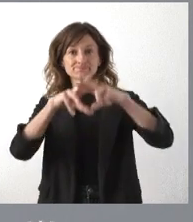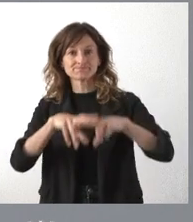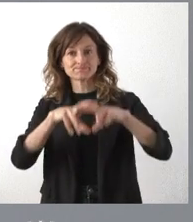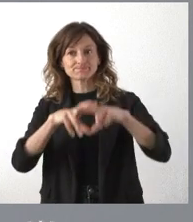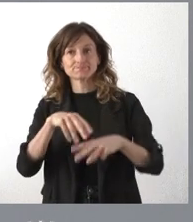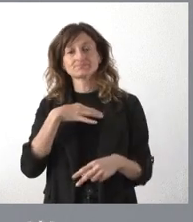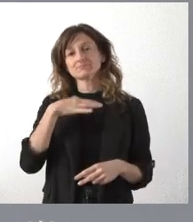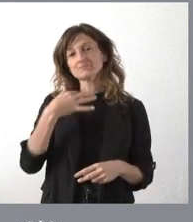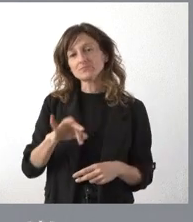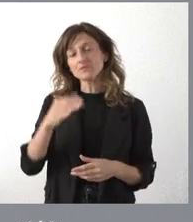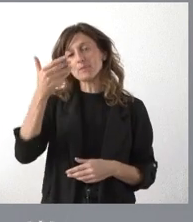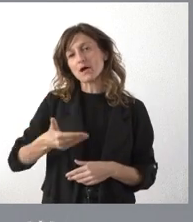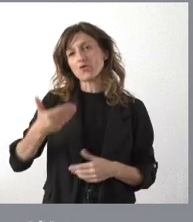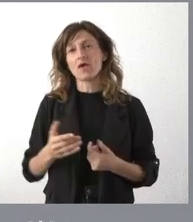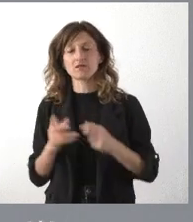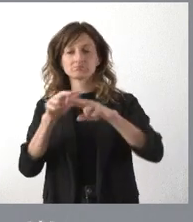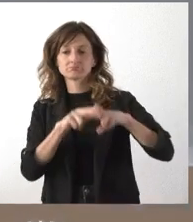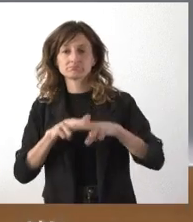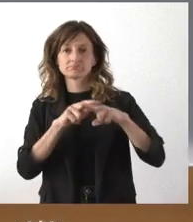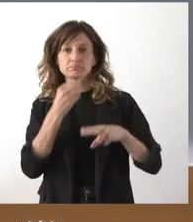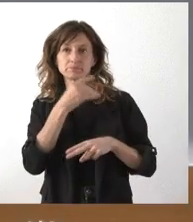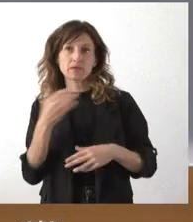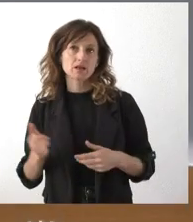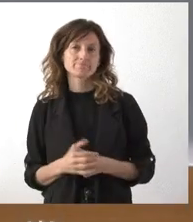podremos hacer una valoración sobre las mismas